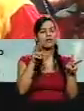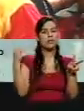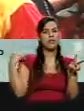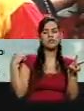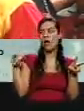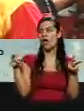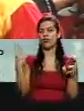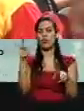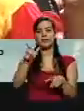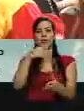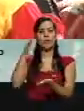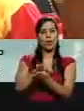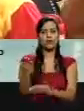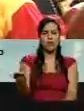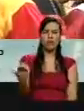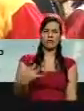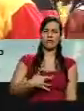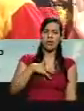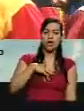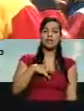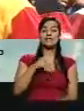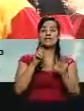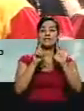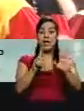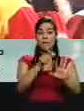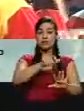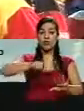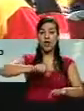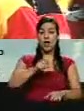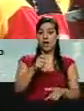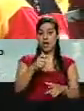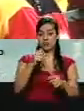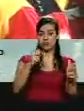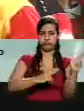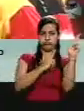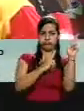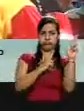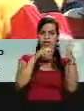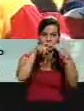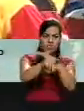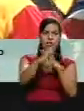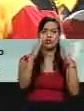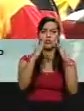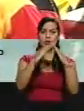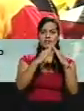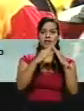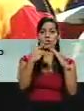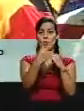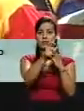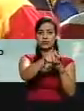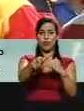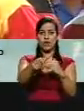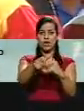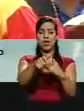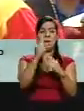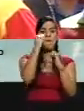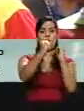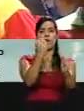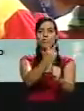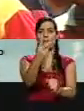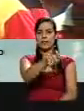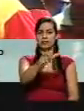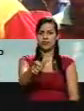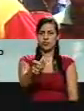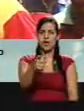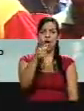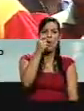comando invadieron la casa de los campesinos y asesinaron a Agustín Gamboa y asesinaron también